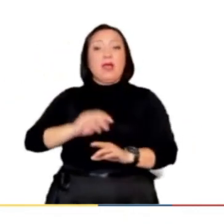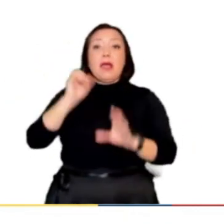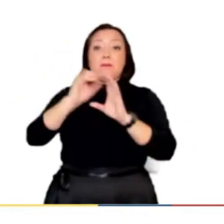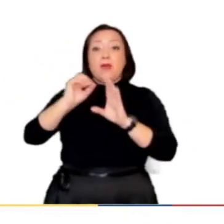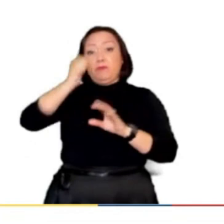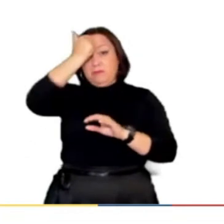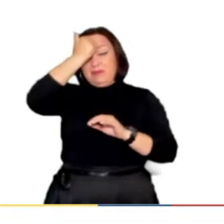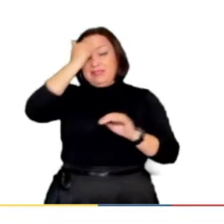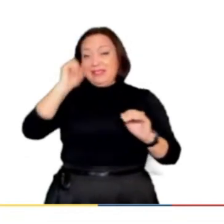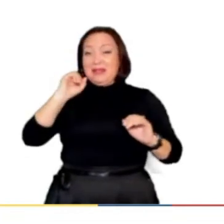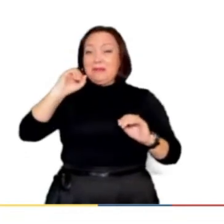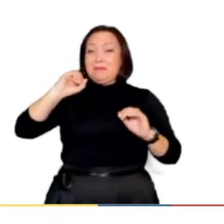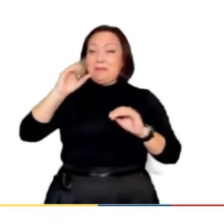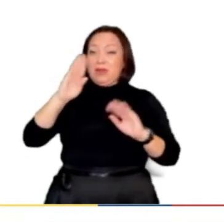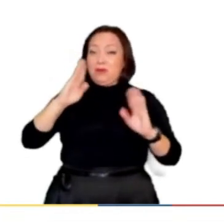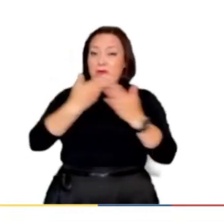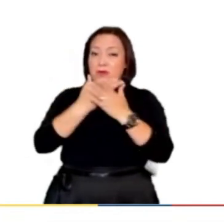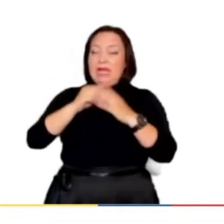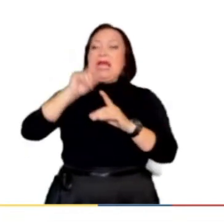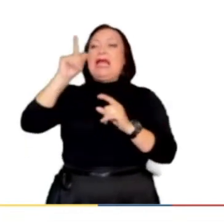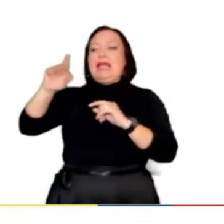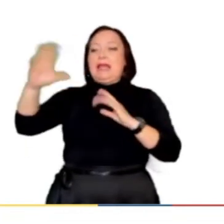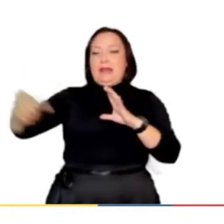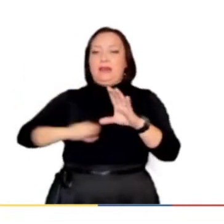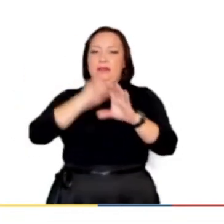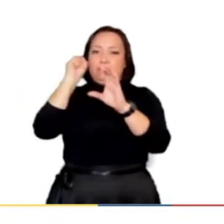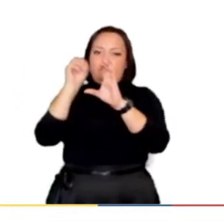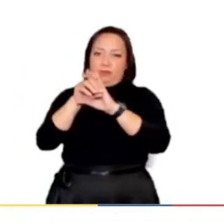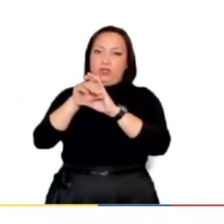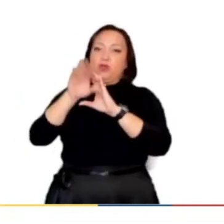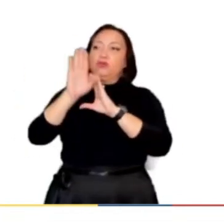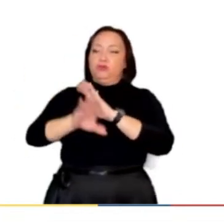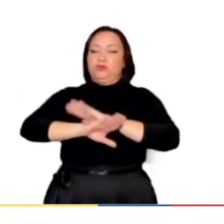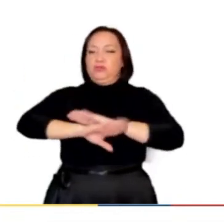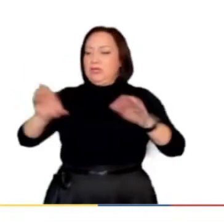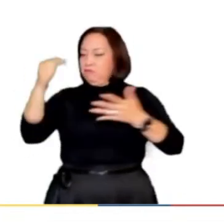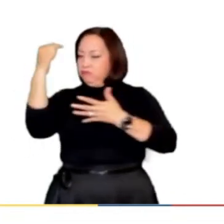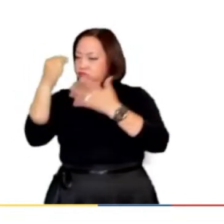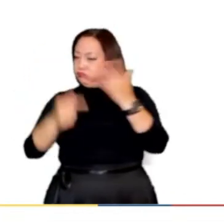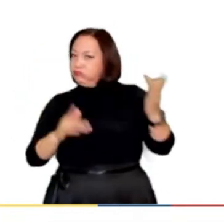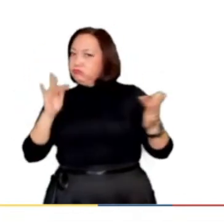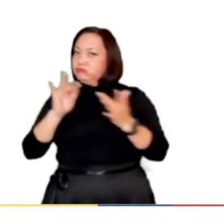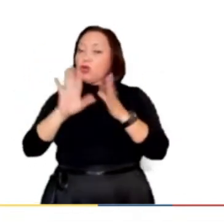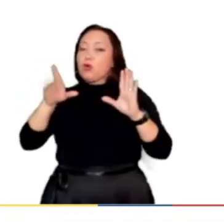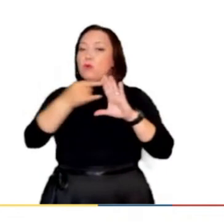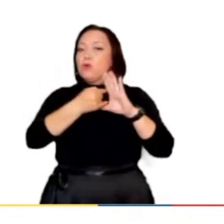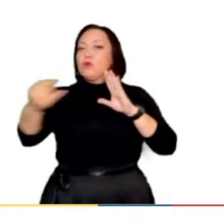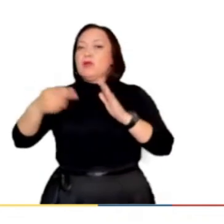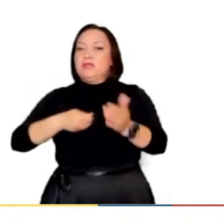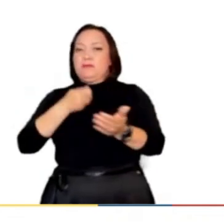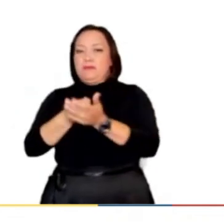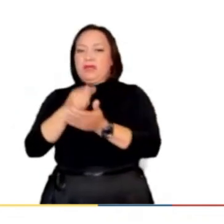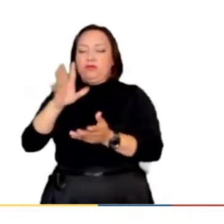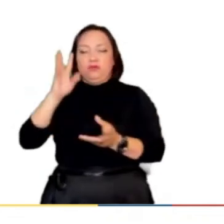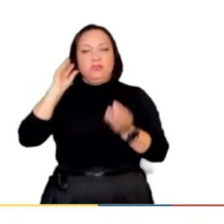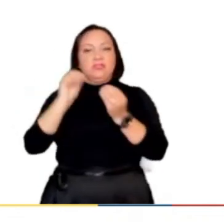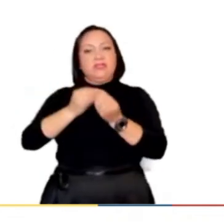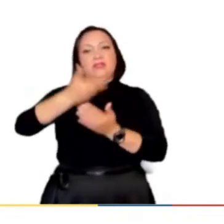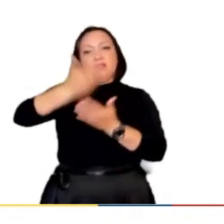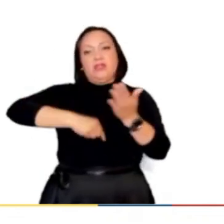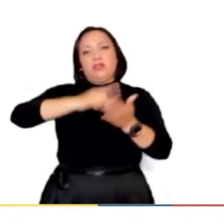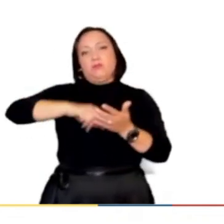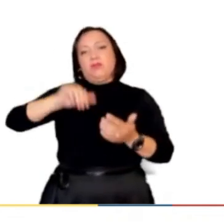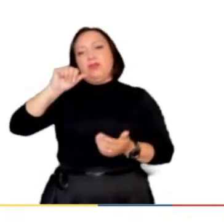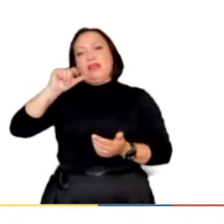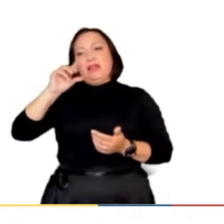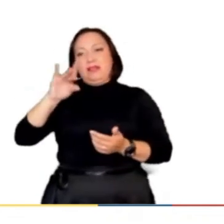Colombia es el que deposita los recursos una vez se cumplen las órdenes de transferencia y pago del convenio a LADI. Entonces